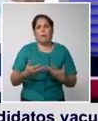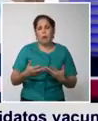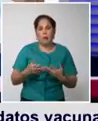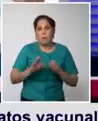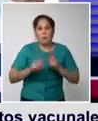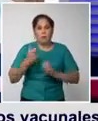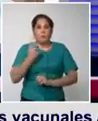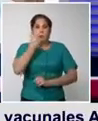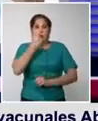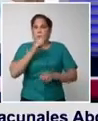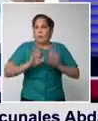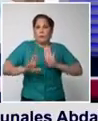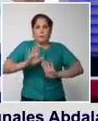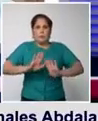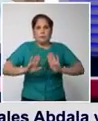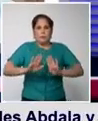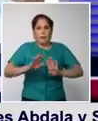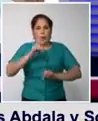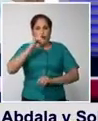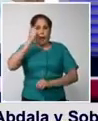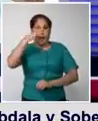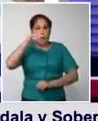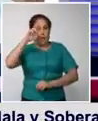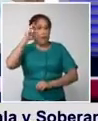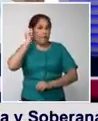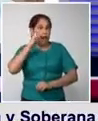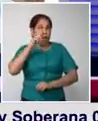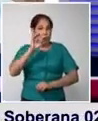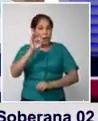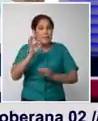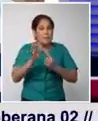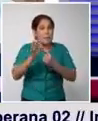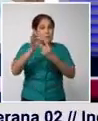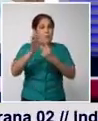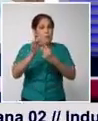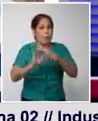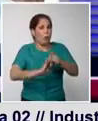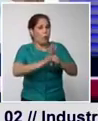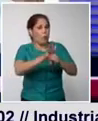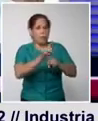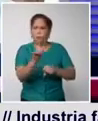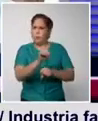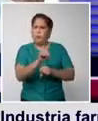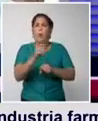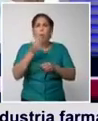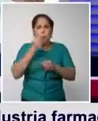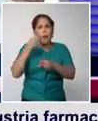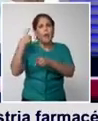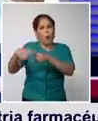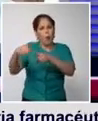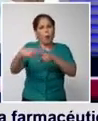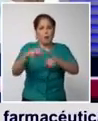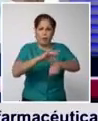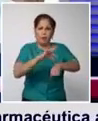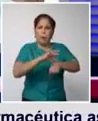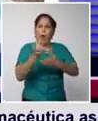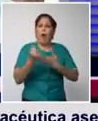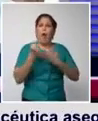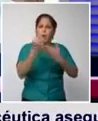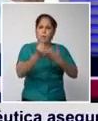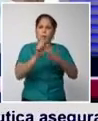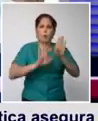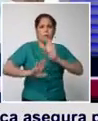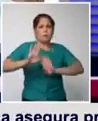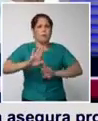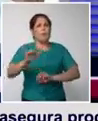patógeno. En el caso del nasalferón no es específico contra el coronavirus, puede ser contra otros microorganismos